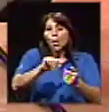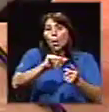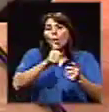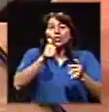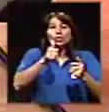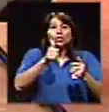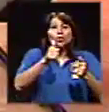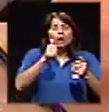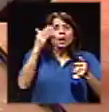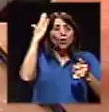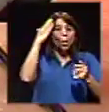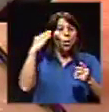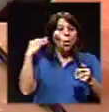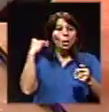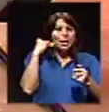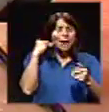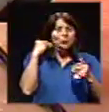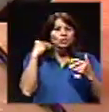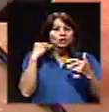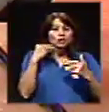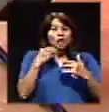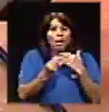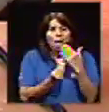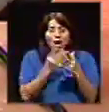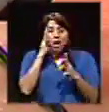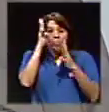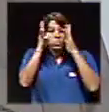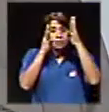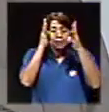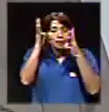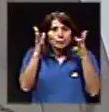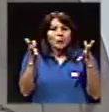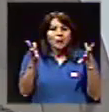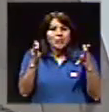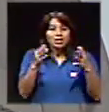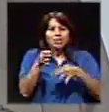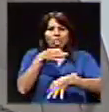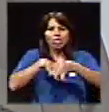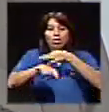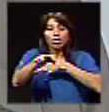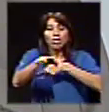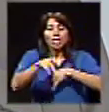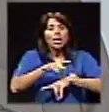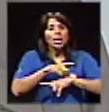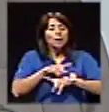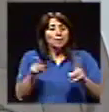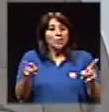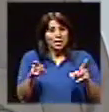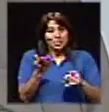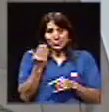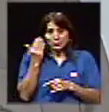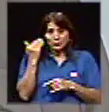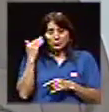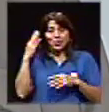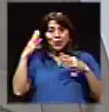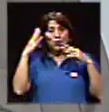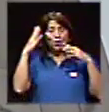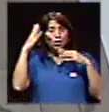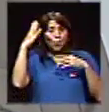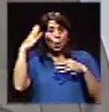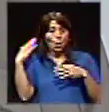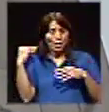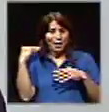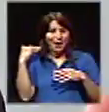los coreanos, pero también los coreanos sacaron últimamente, y no le estoy haciendo como propaganda a nadie, sacaron un par de autos así que son